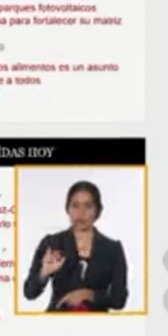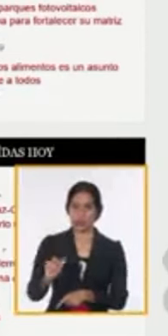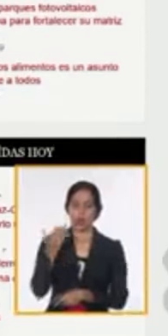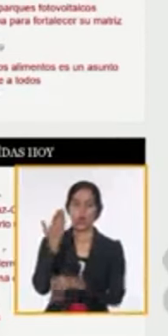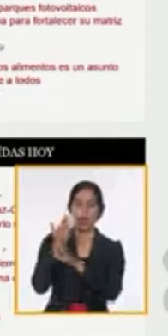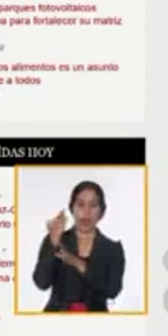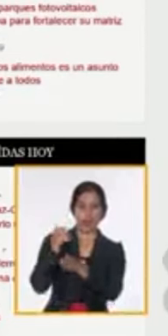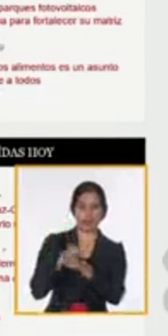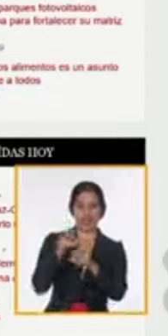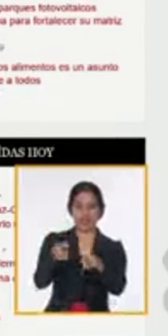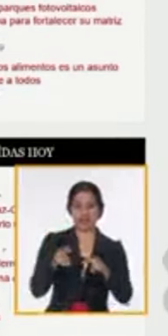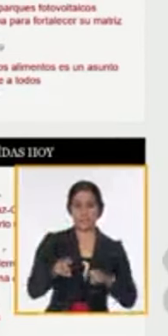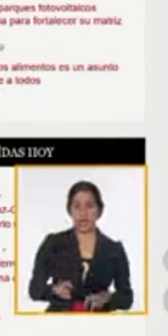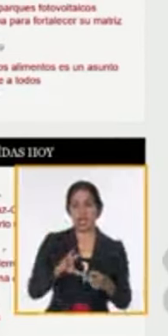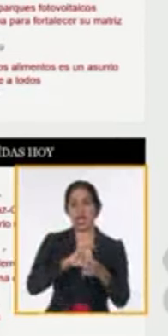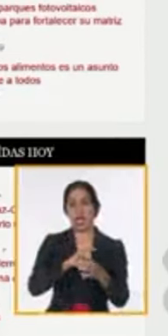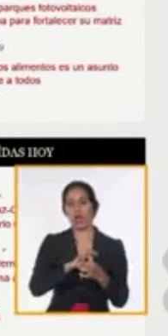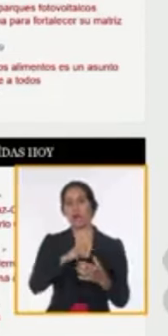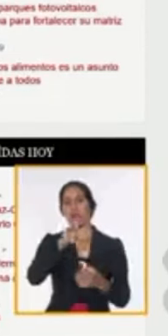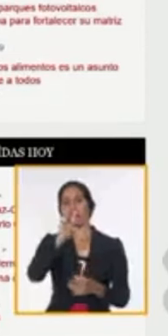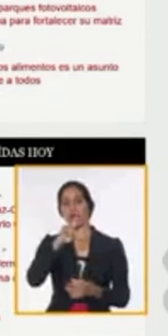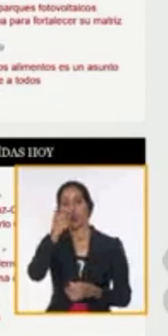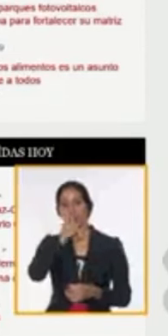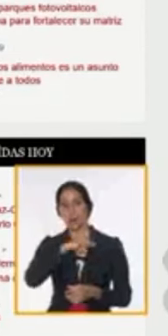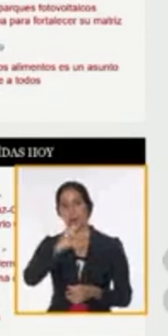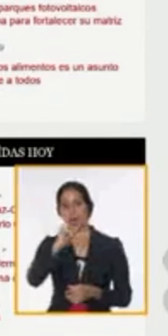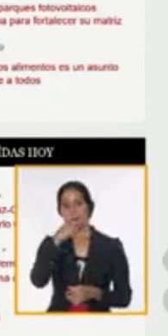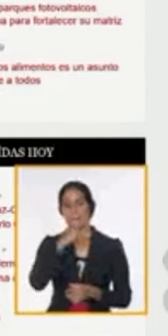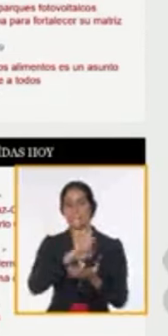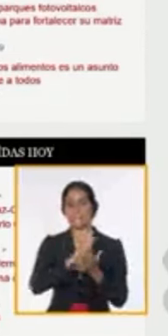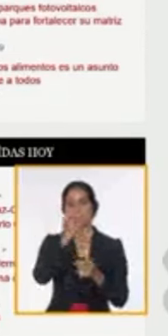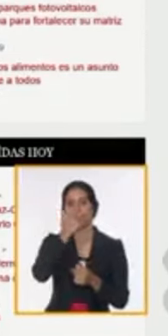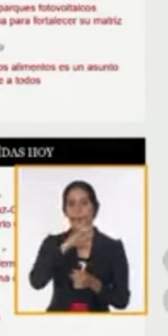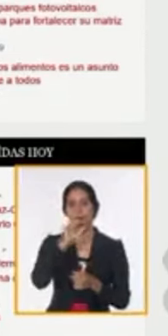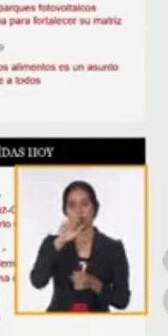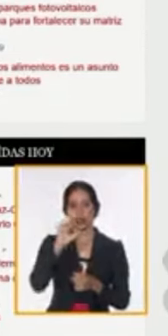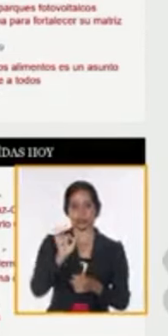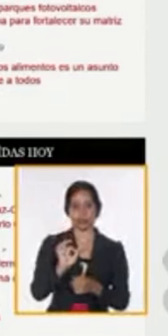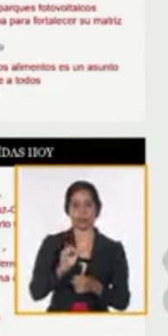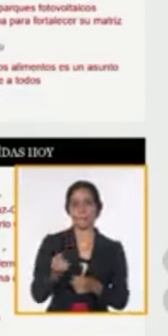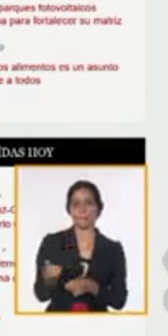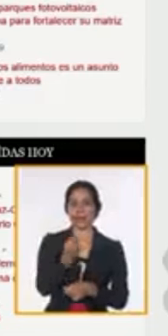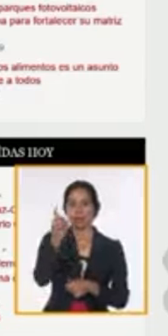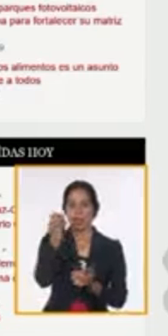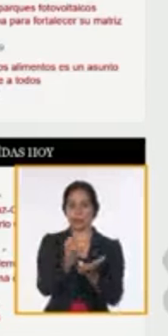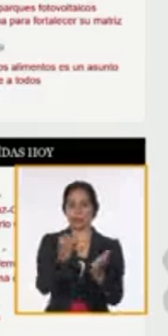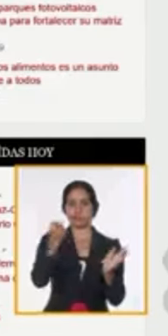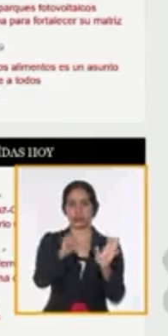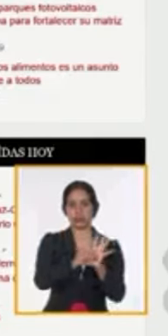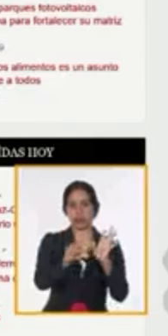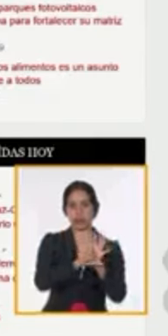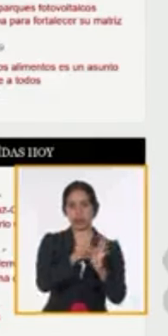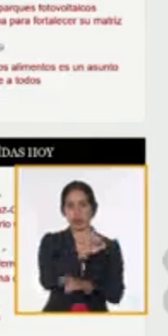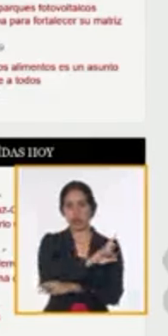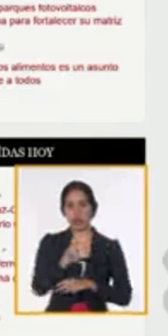fuera proclamada la primera constitución de la República en armas. De allí también visitó el mausoleo